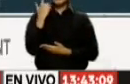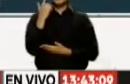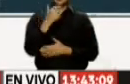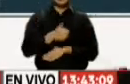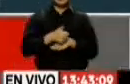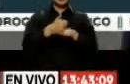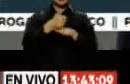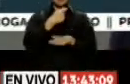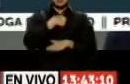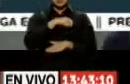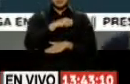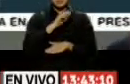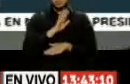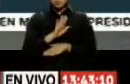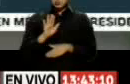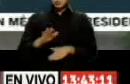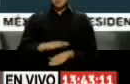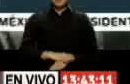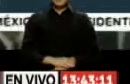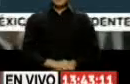Tribunal Supremo Español.